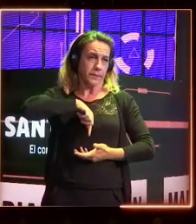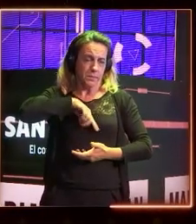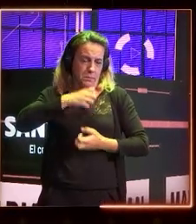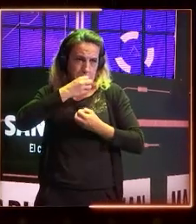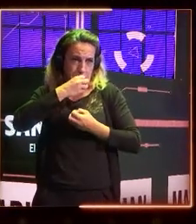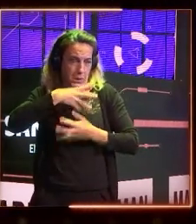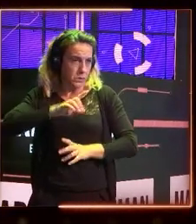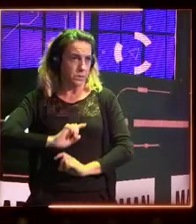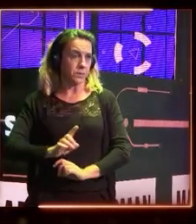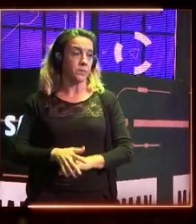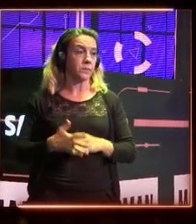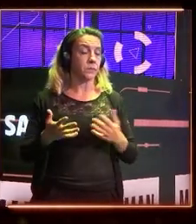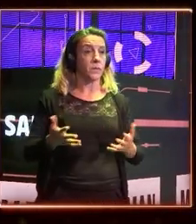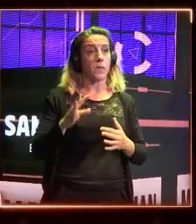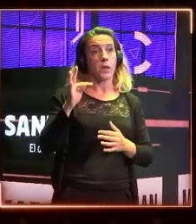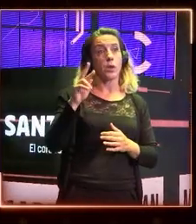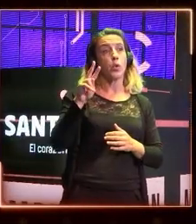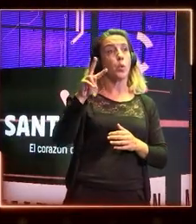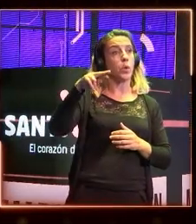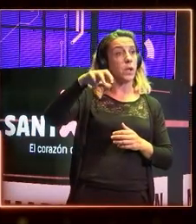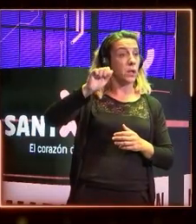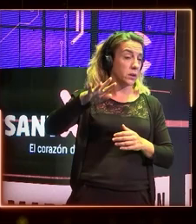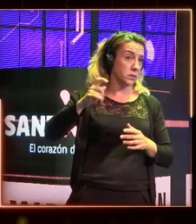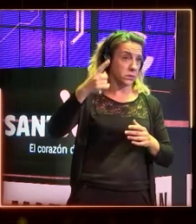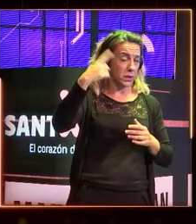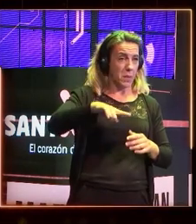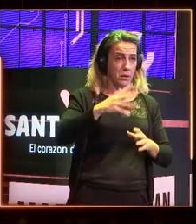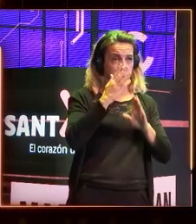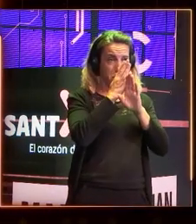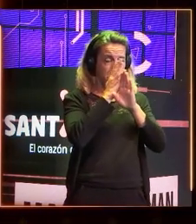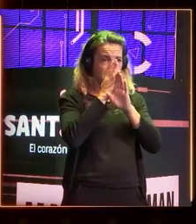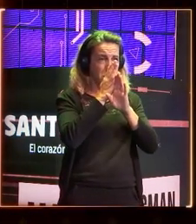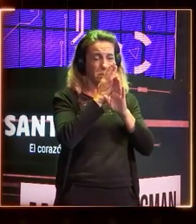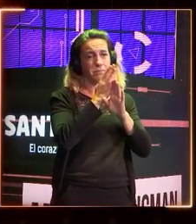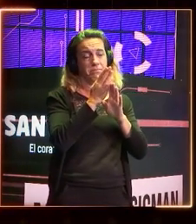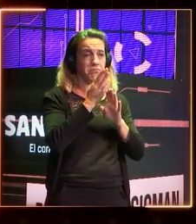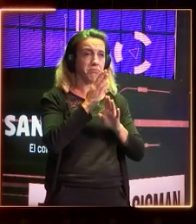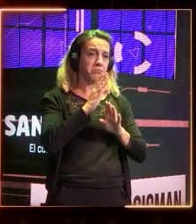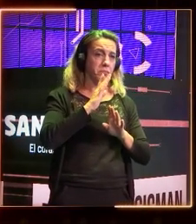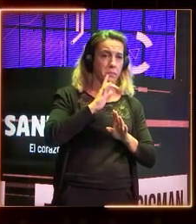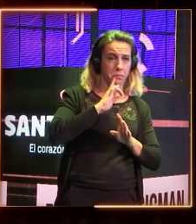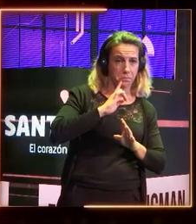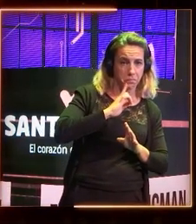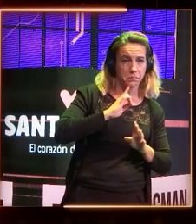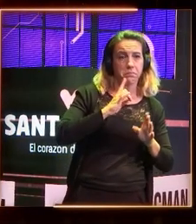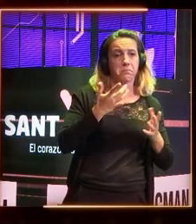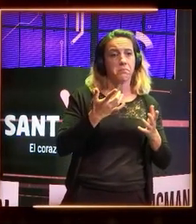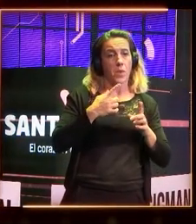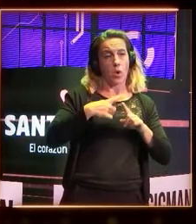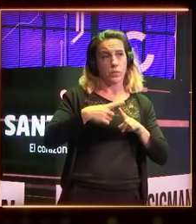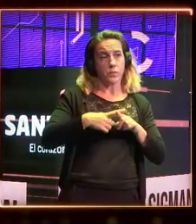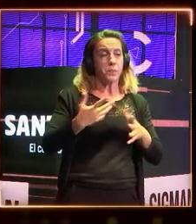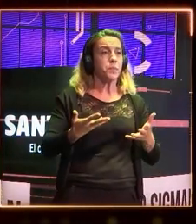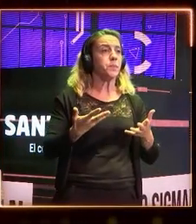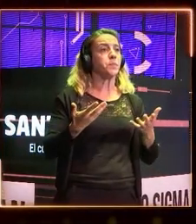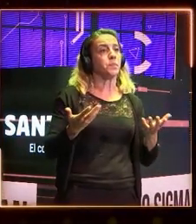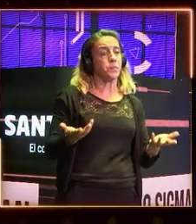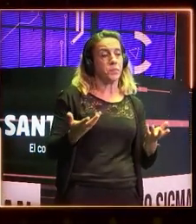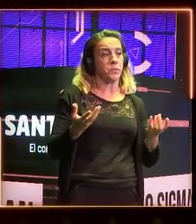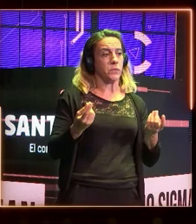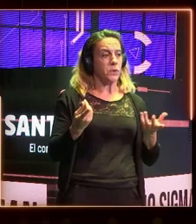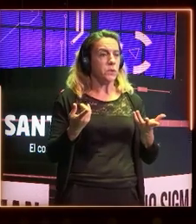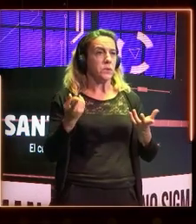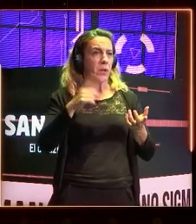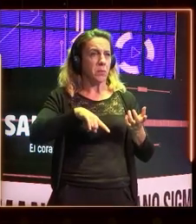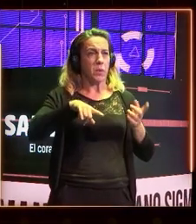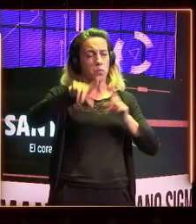su propio secreto como muchos de ustedes saben que es que era homosexual lo cual se devela unos años después en una trama policíaca a partir de un robo que tiene que él tiene